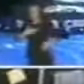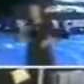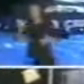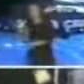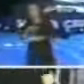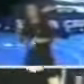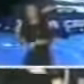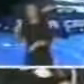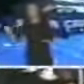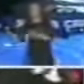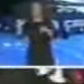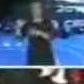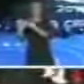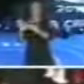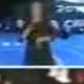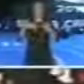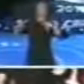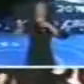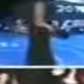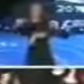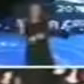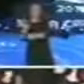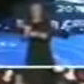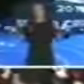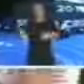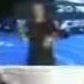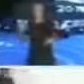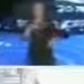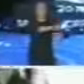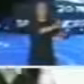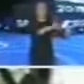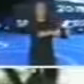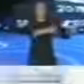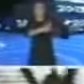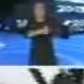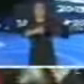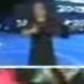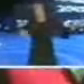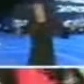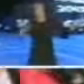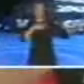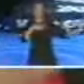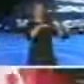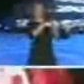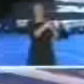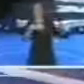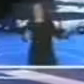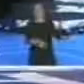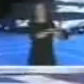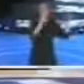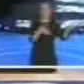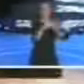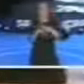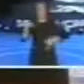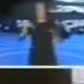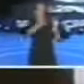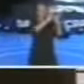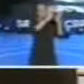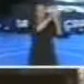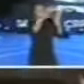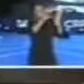lo encuentre y el paro tú lo aumente, que va a dar tu situación. Ya no te vale un currículum